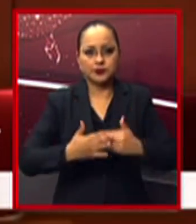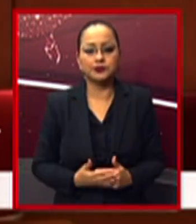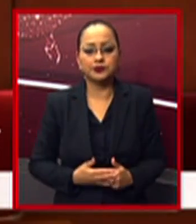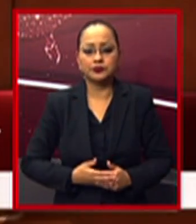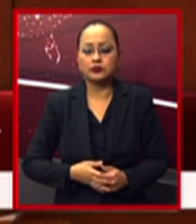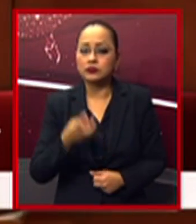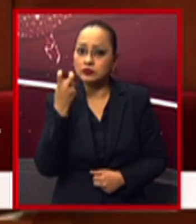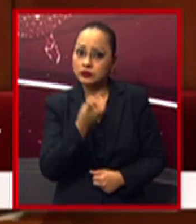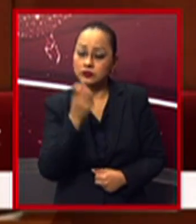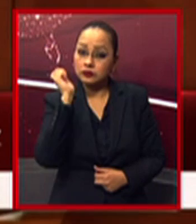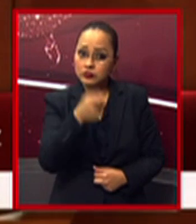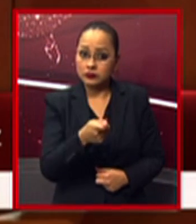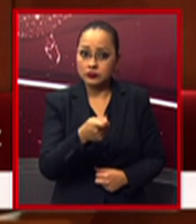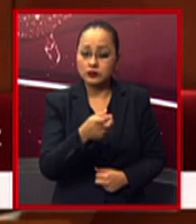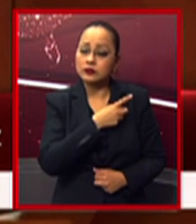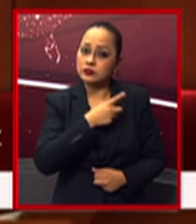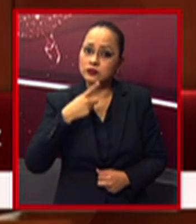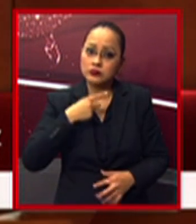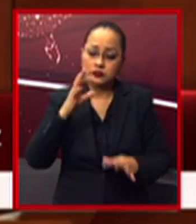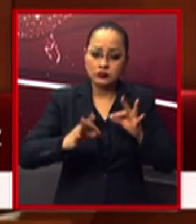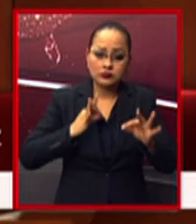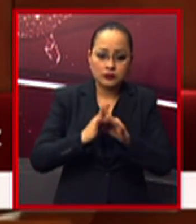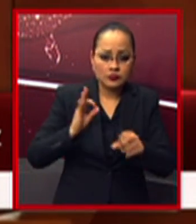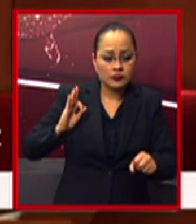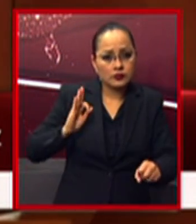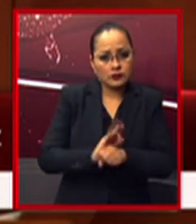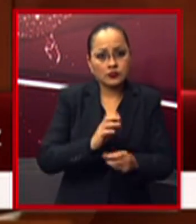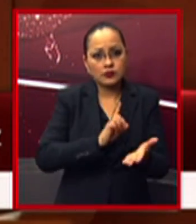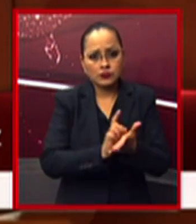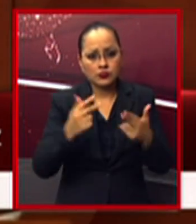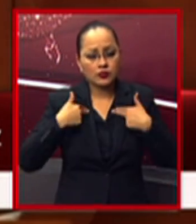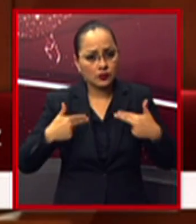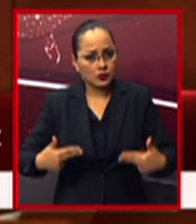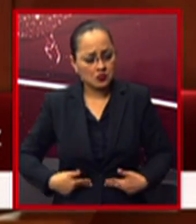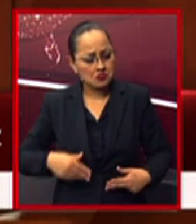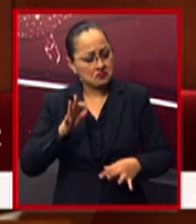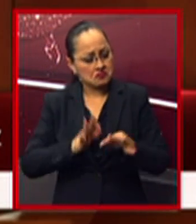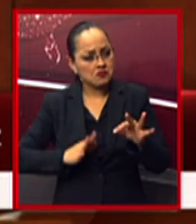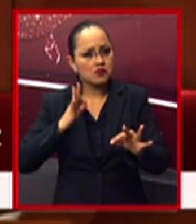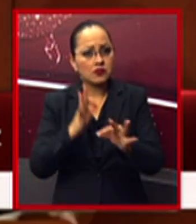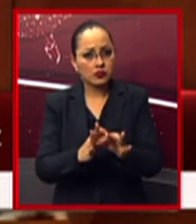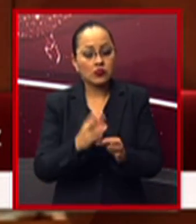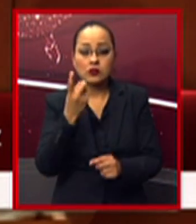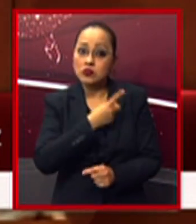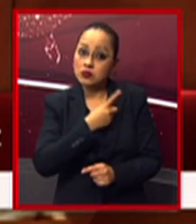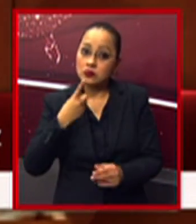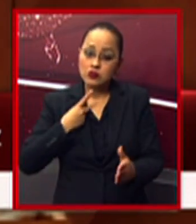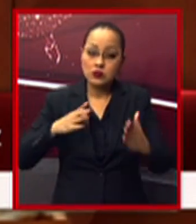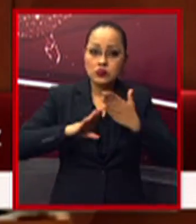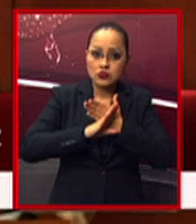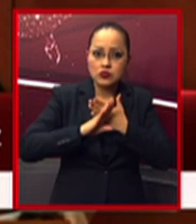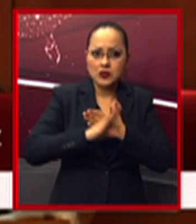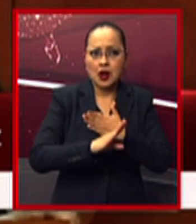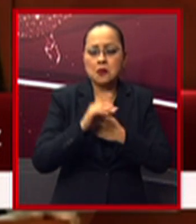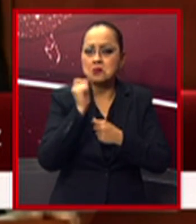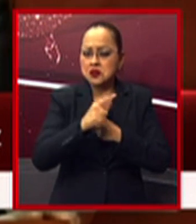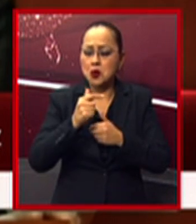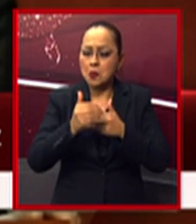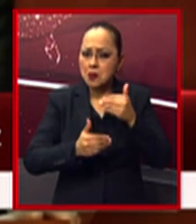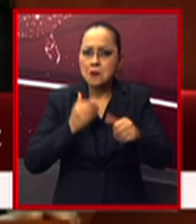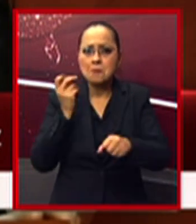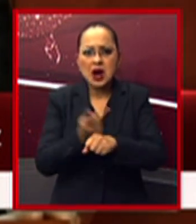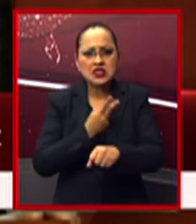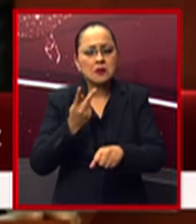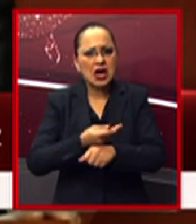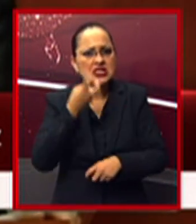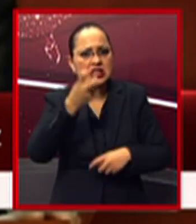Se trata de garantizar la protección de los derechos humanos y evitar, como ha venido sucediendo,